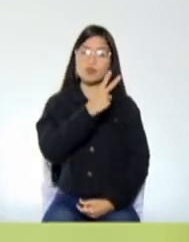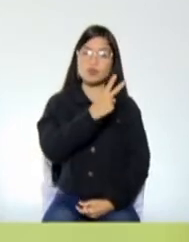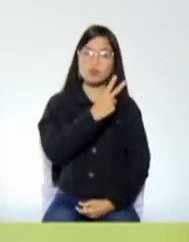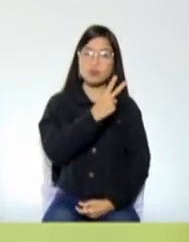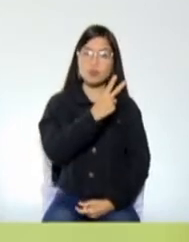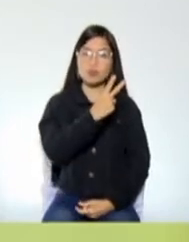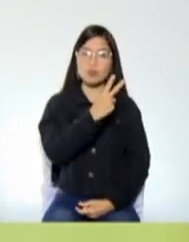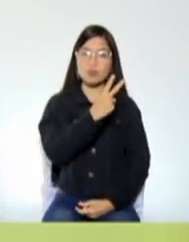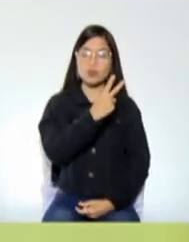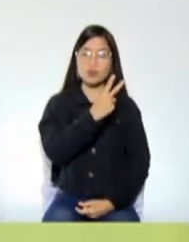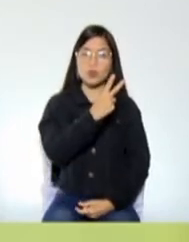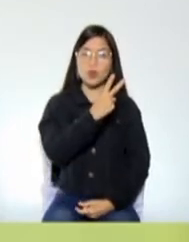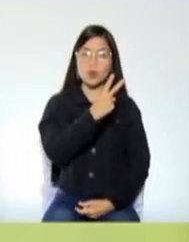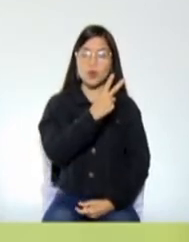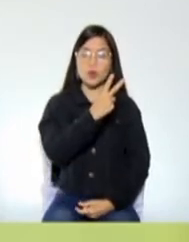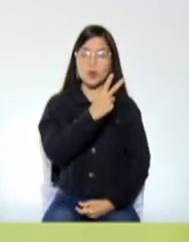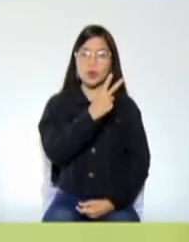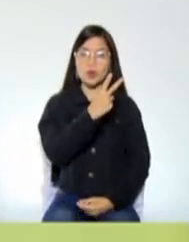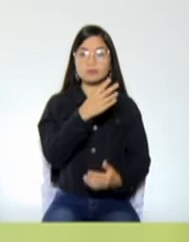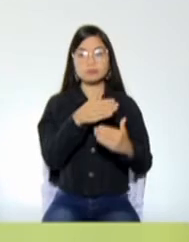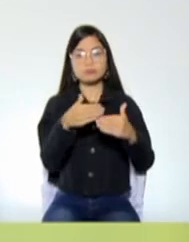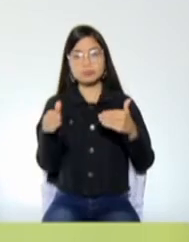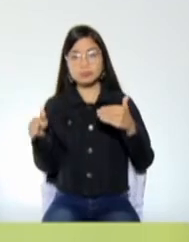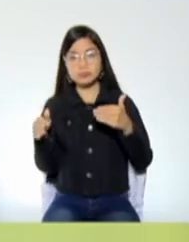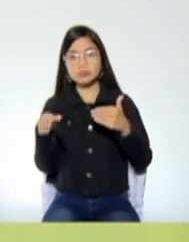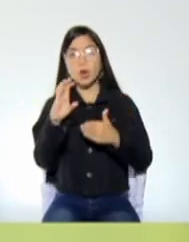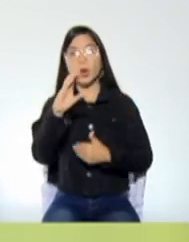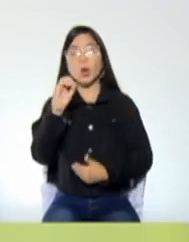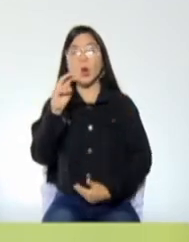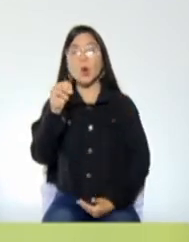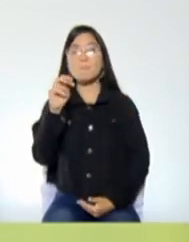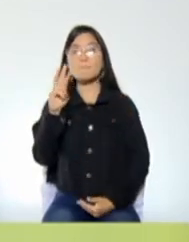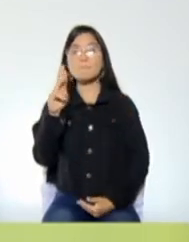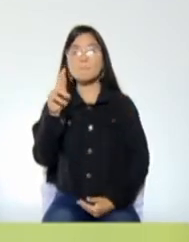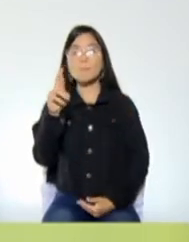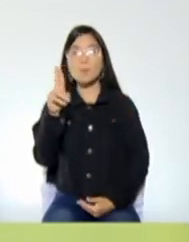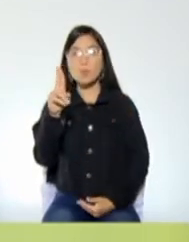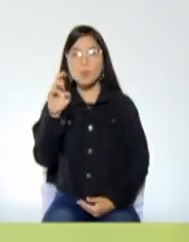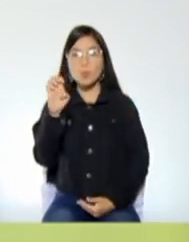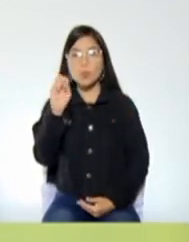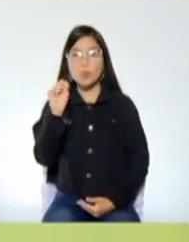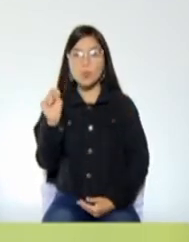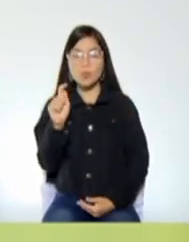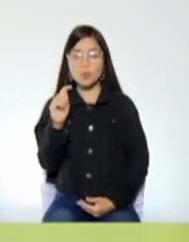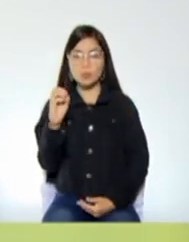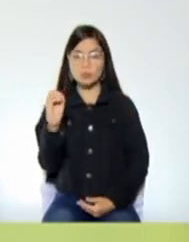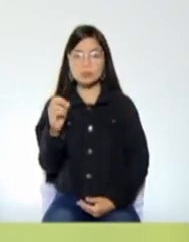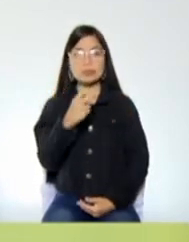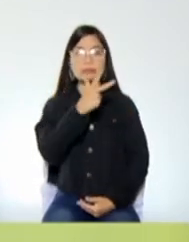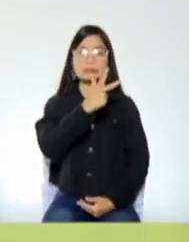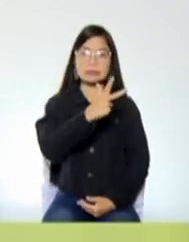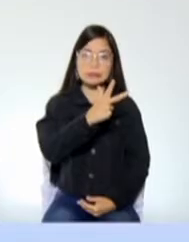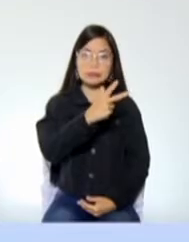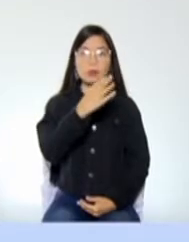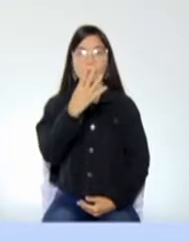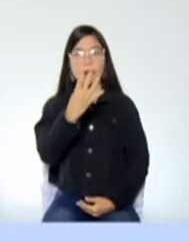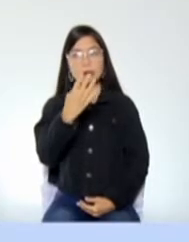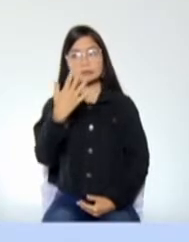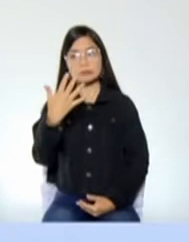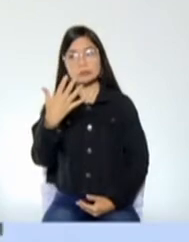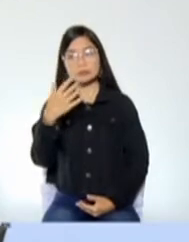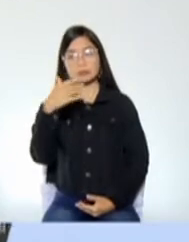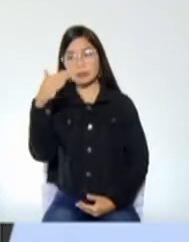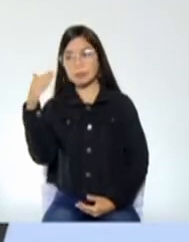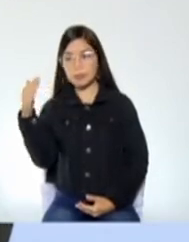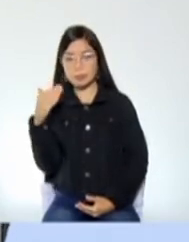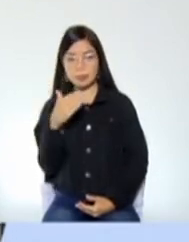2 ya no serán números primos porque están compuestos a partir de él. Luego lo hacemos con el número 3 y luego vamos así sucesivamente hasta llegar